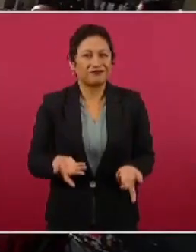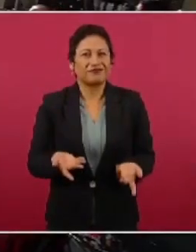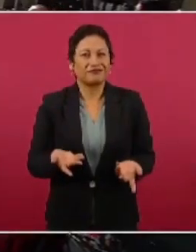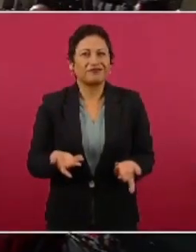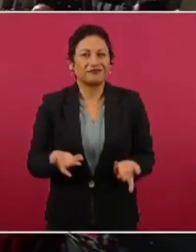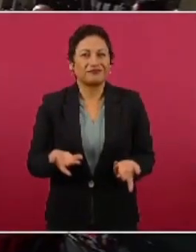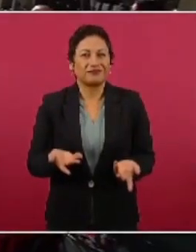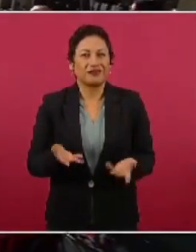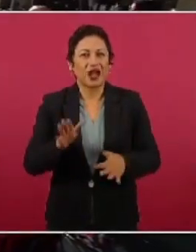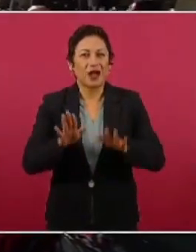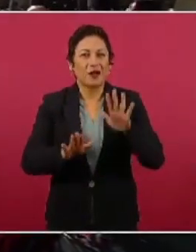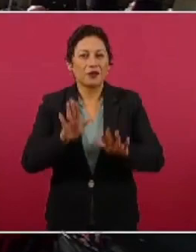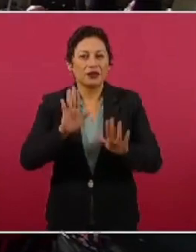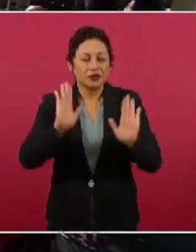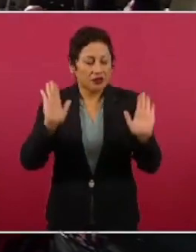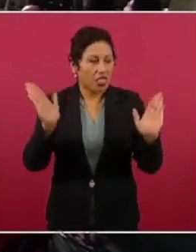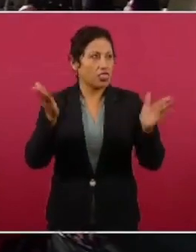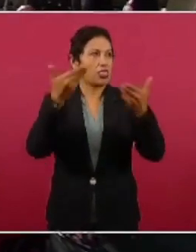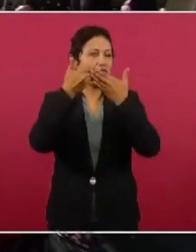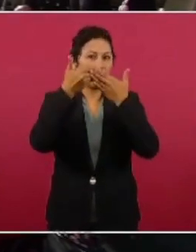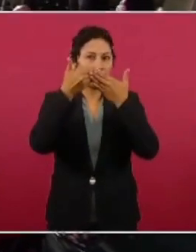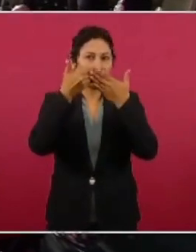Nos cegamos.